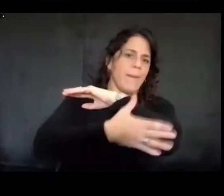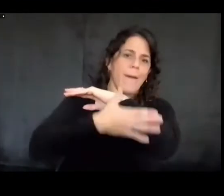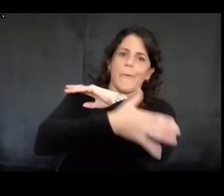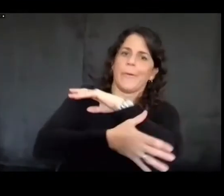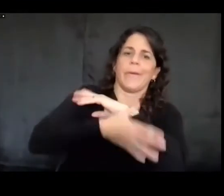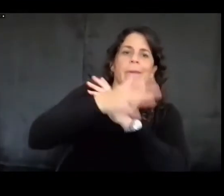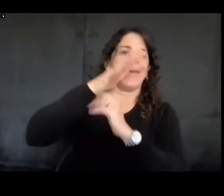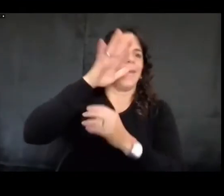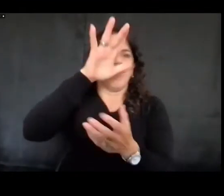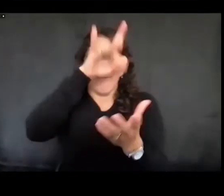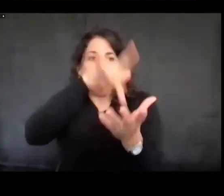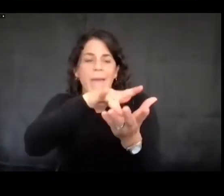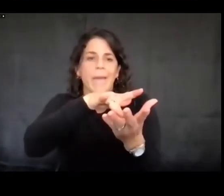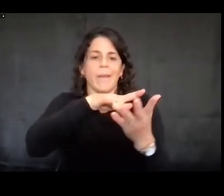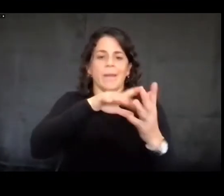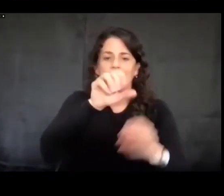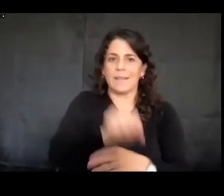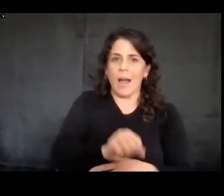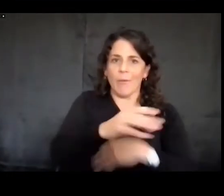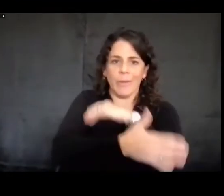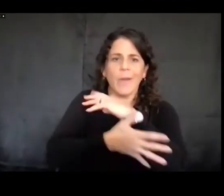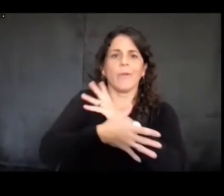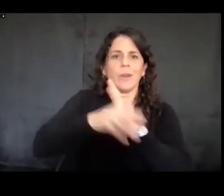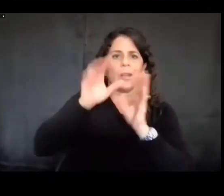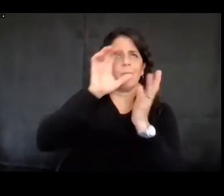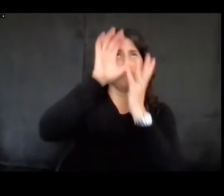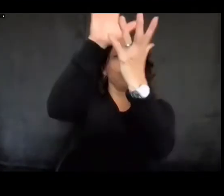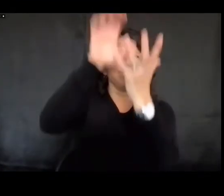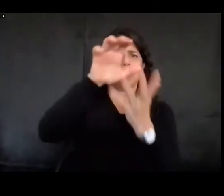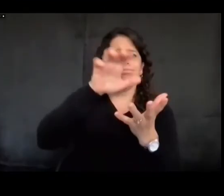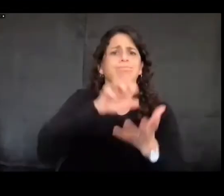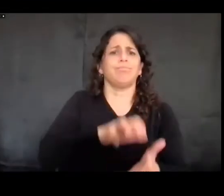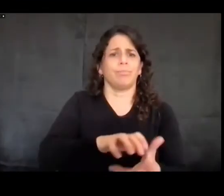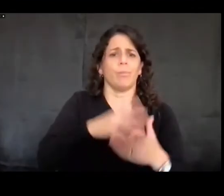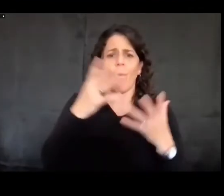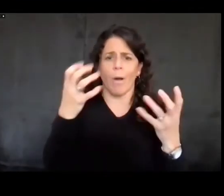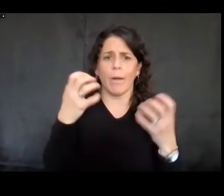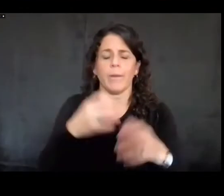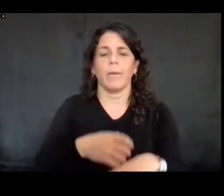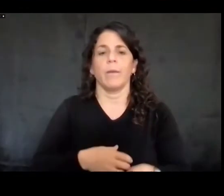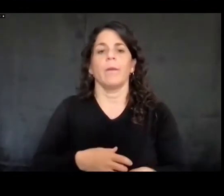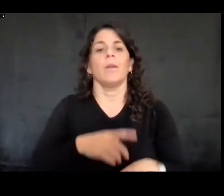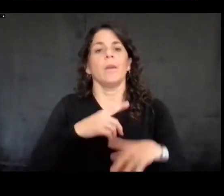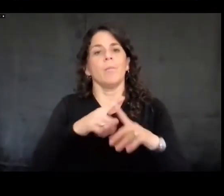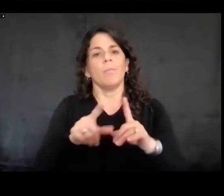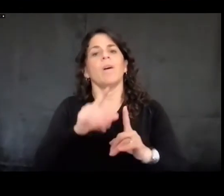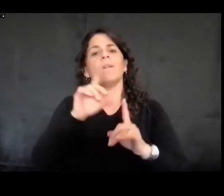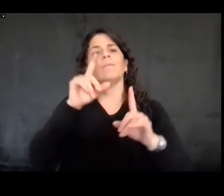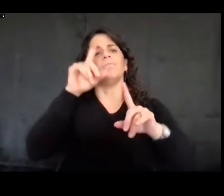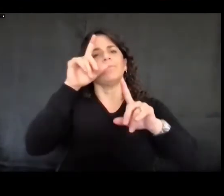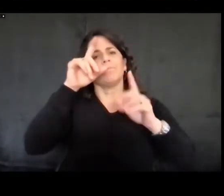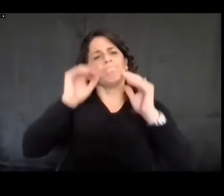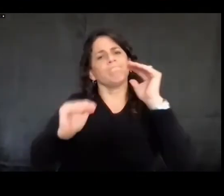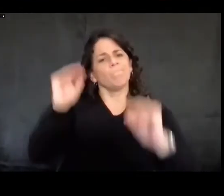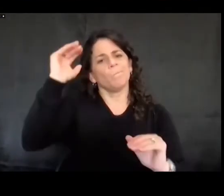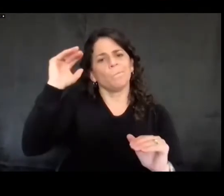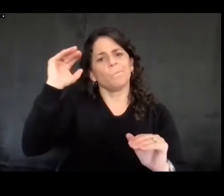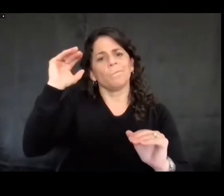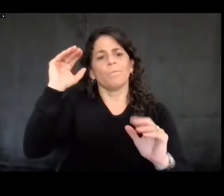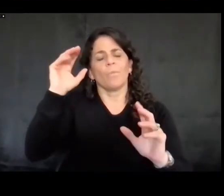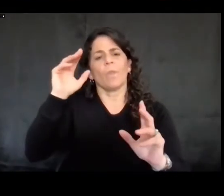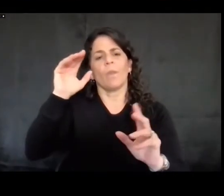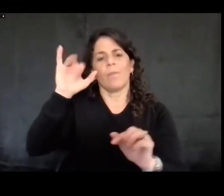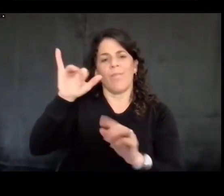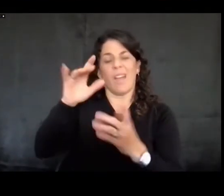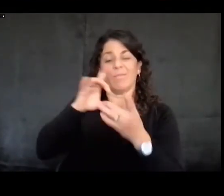norte como así también el condado en medio creo que mucho de eso tiene que ver con la